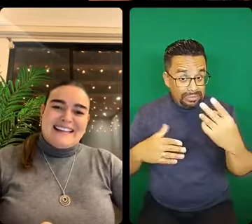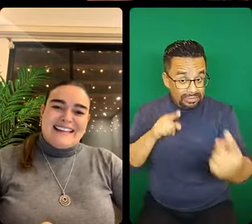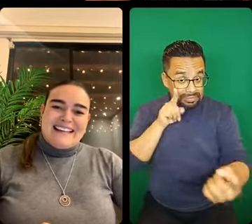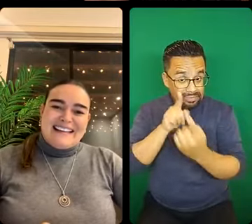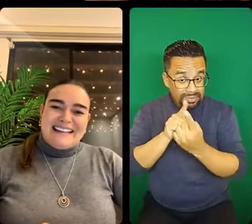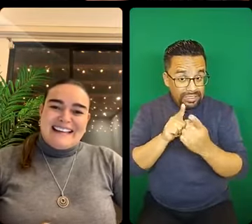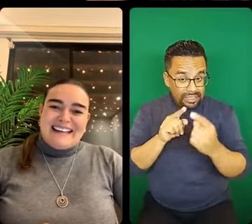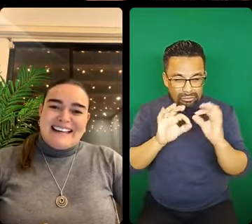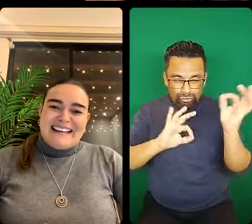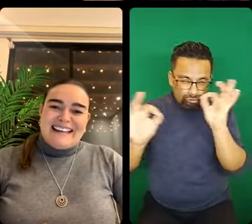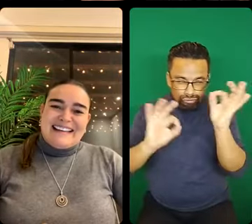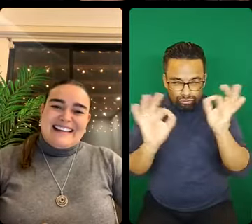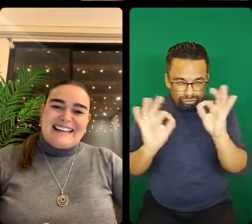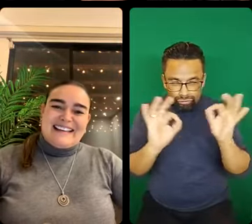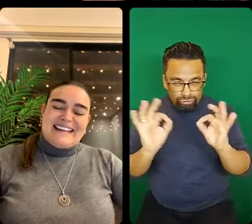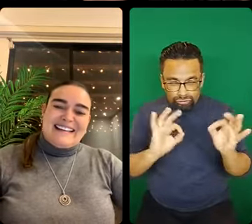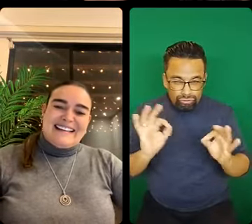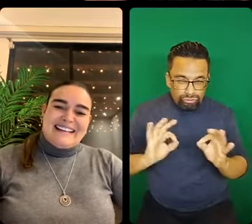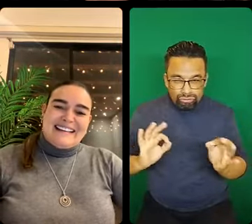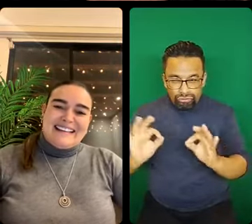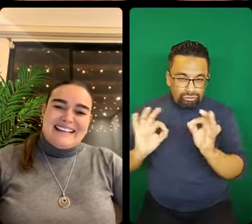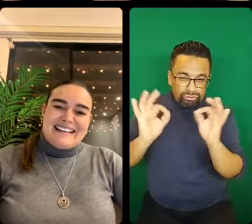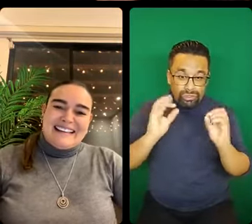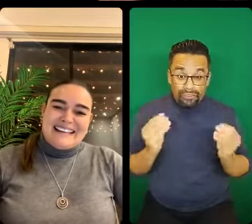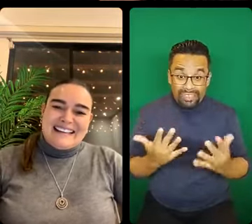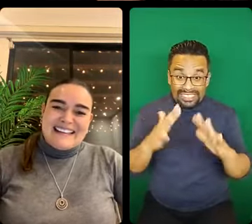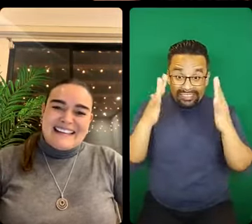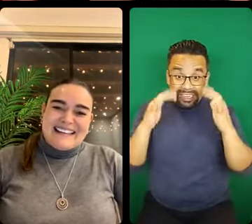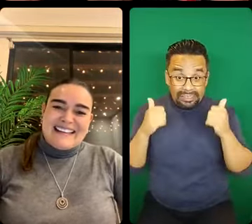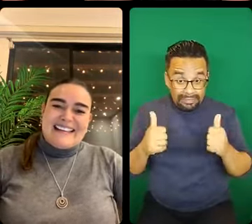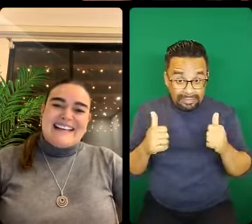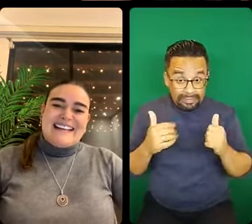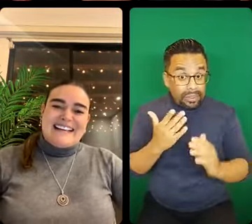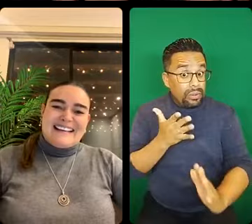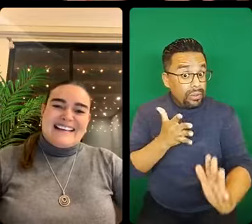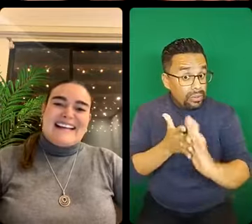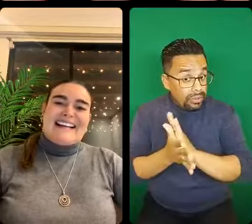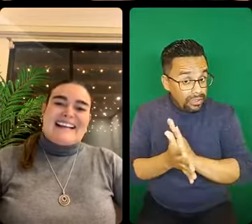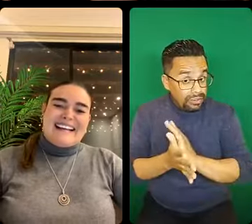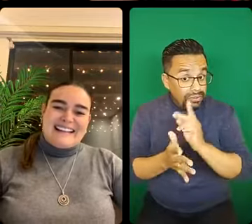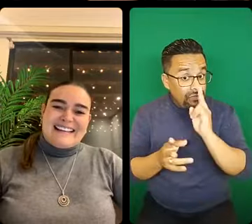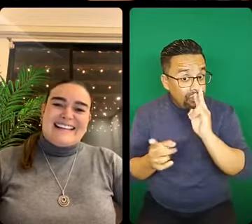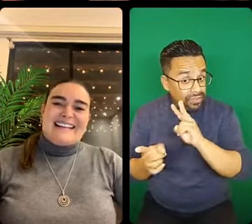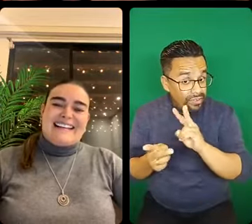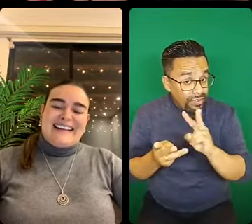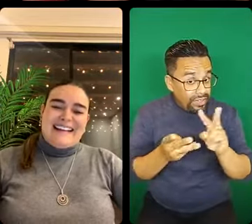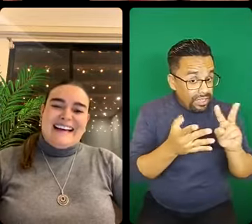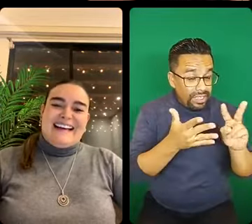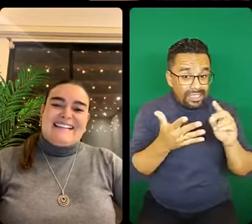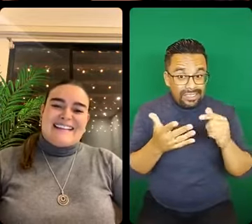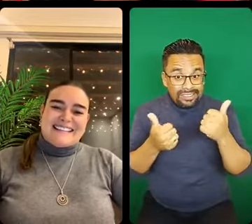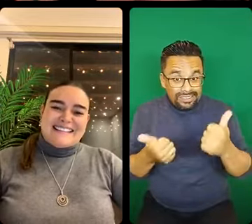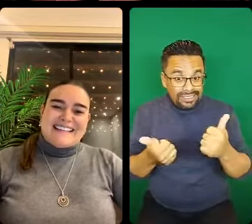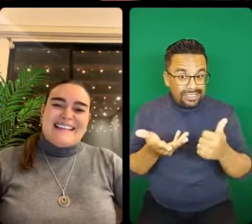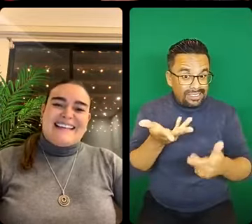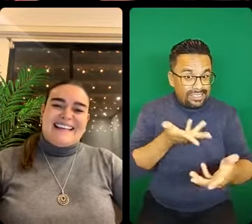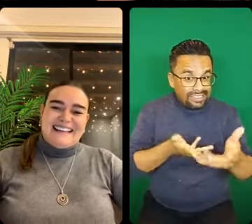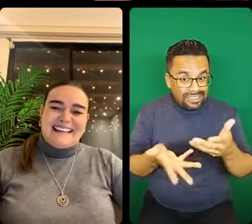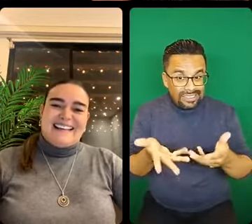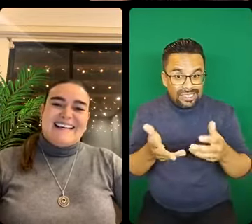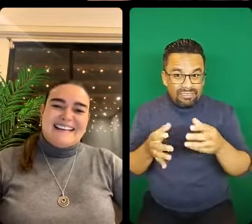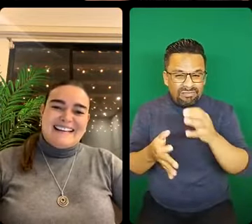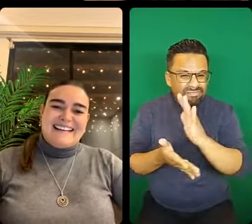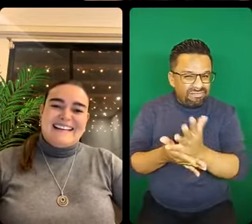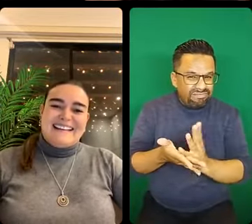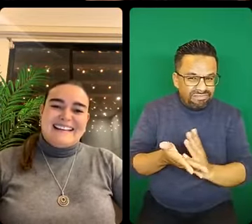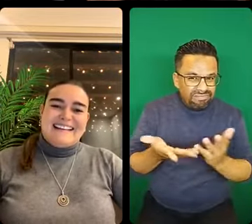del festival y empezar a cuadrar eso. Nos cuentas lo que ven, lo que se van a disfrutar, cómo van a calificar eso. Imagino que eso